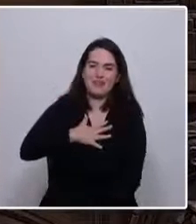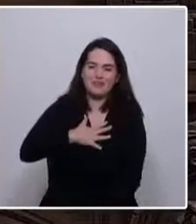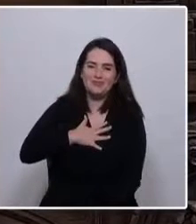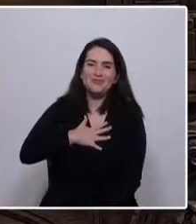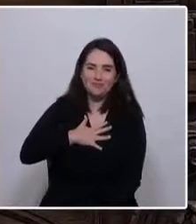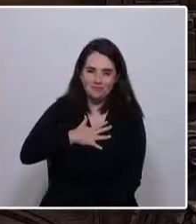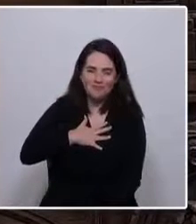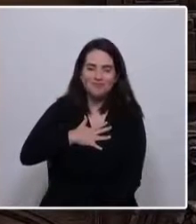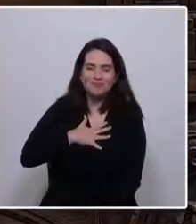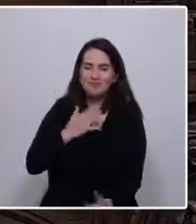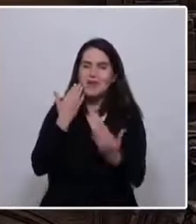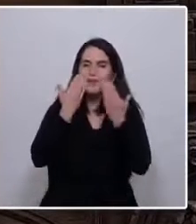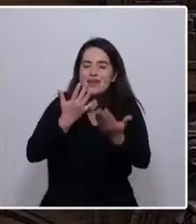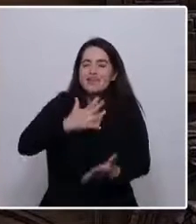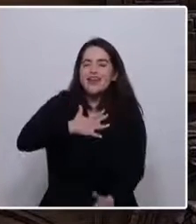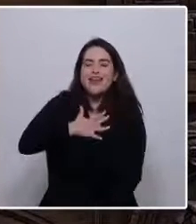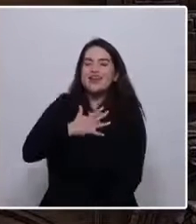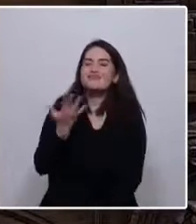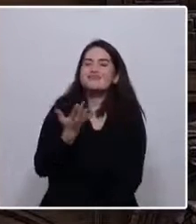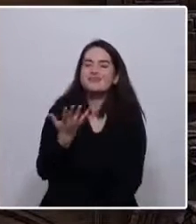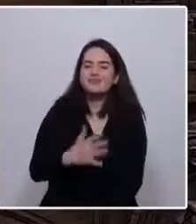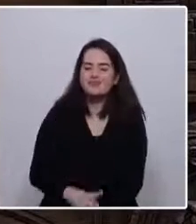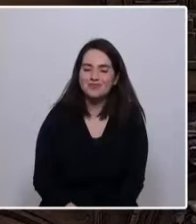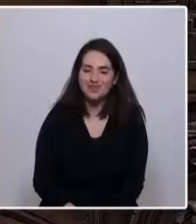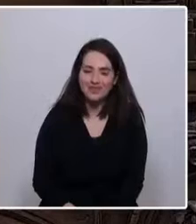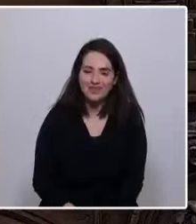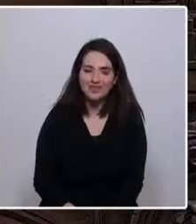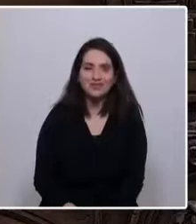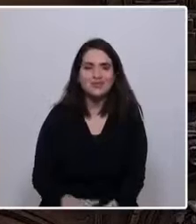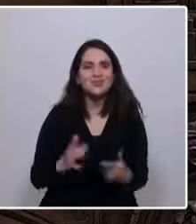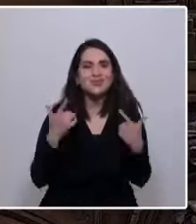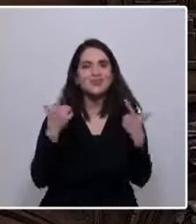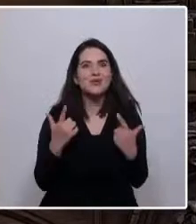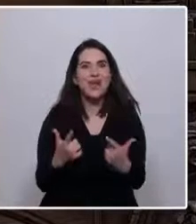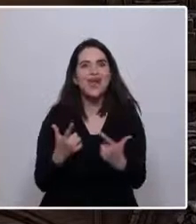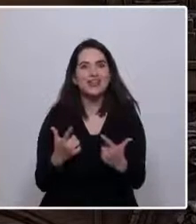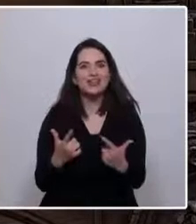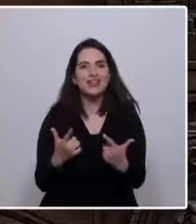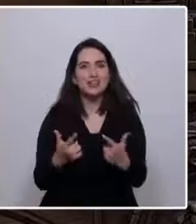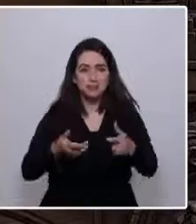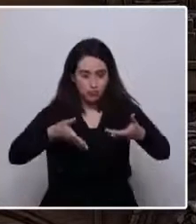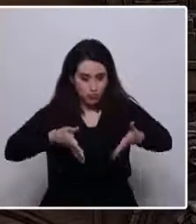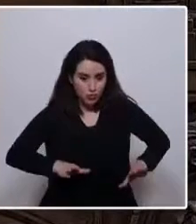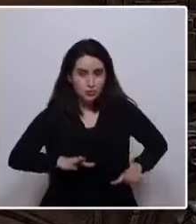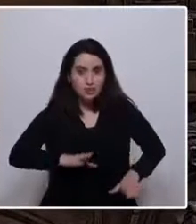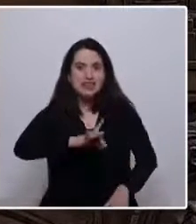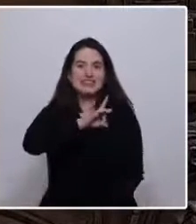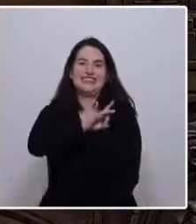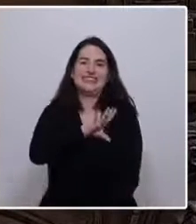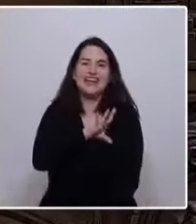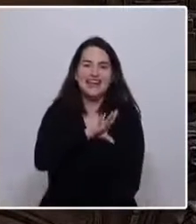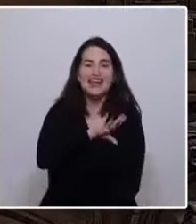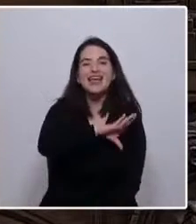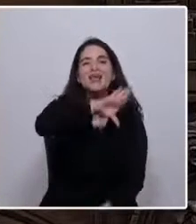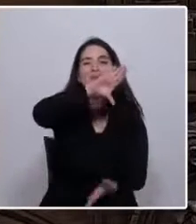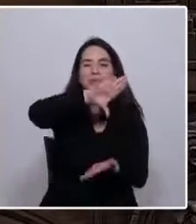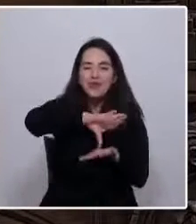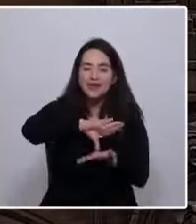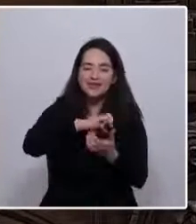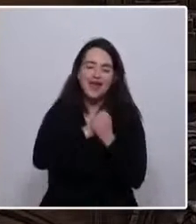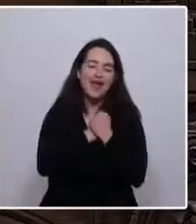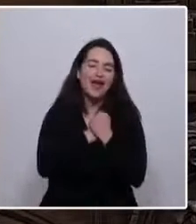soy privilegiado por haber tenido la suerte de nacer en chile un país que amo